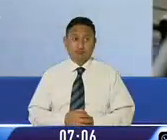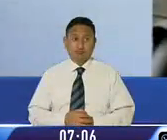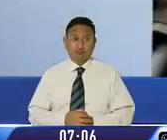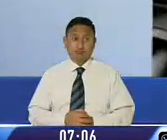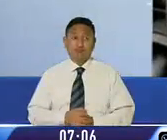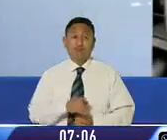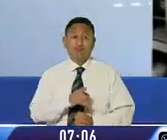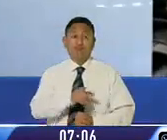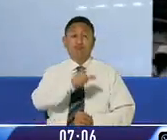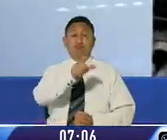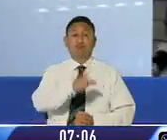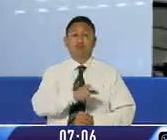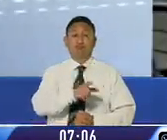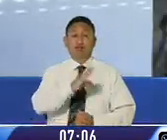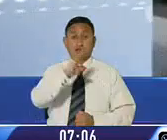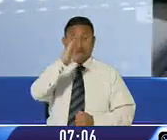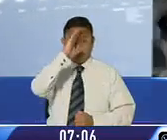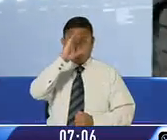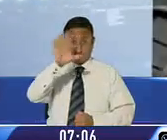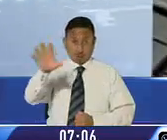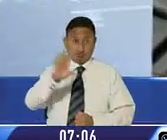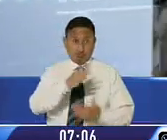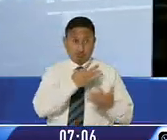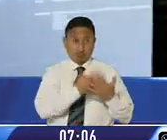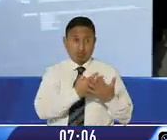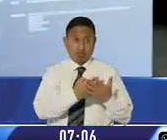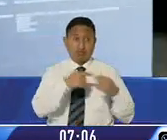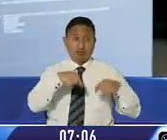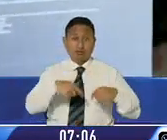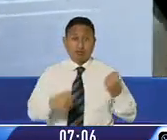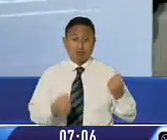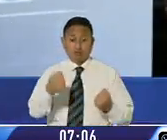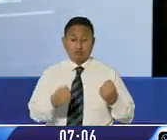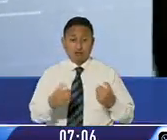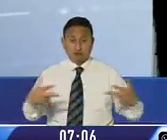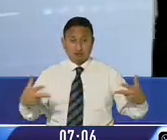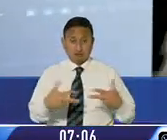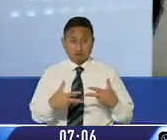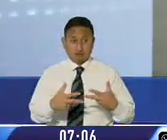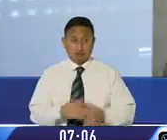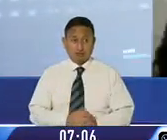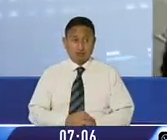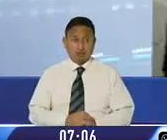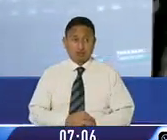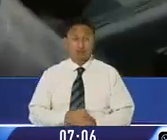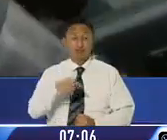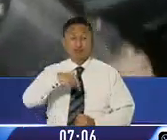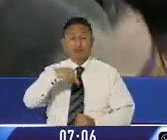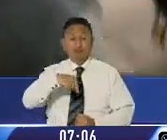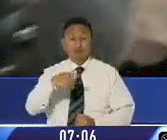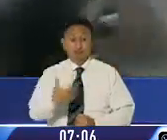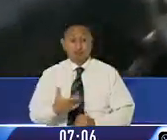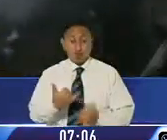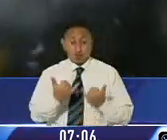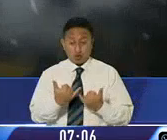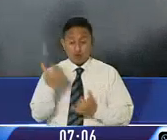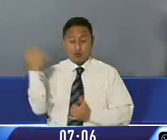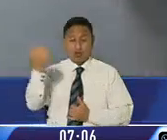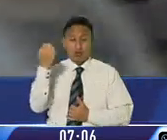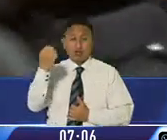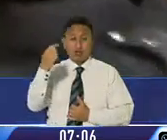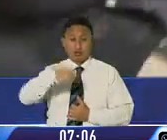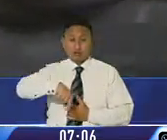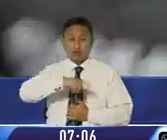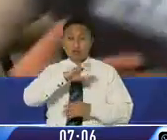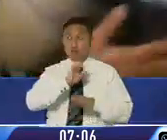Varios detenidos, según la policía, por intentar bloquear las vías en señal de protesta. Esto bajo un estado de excepción que aún rige en el